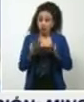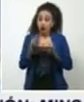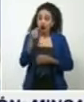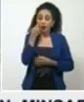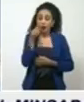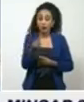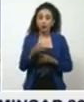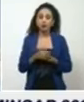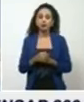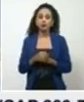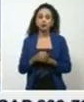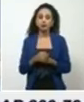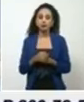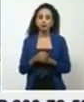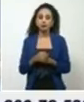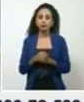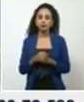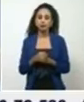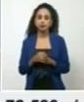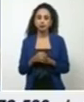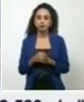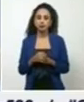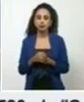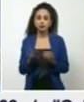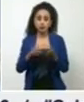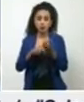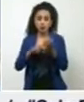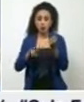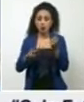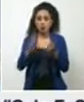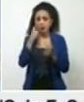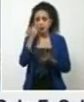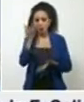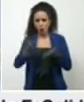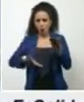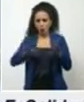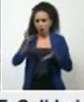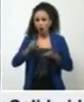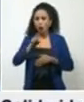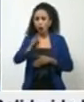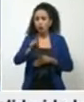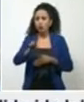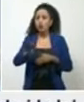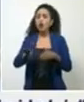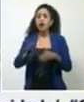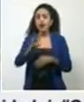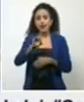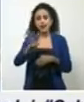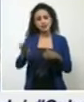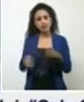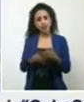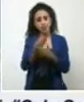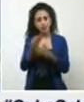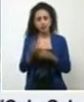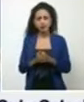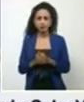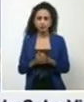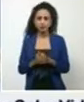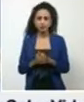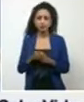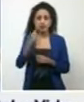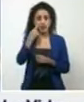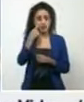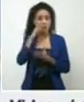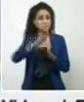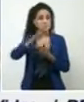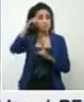entre las provincias con la tasa de las provincias en los últimos 15 días, aparece Matanza con una